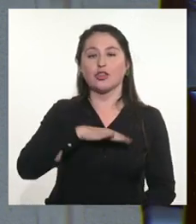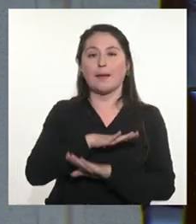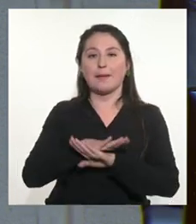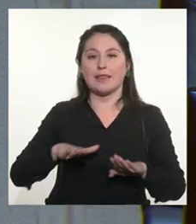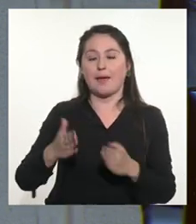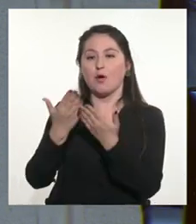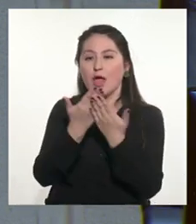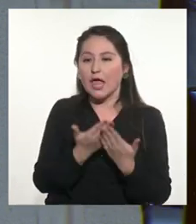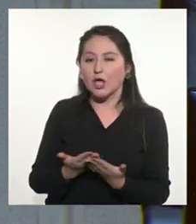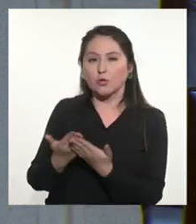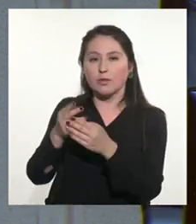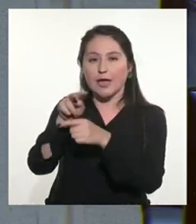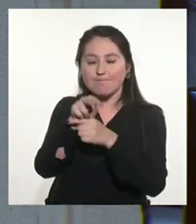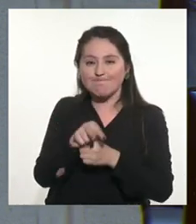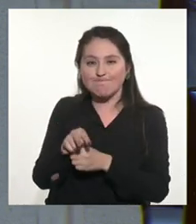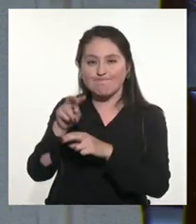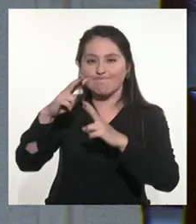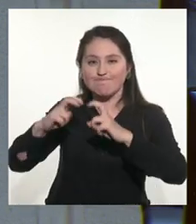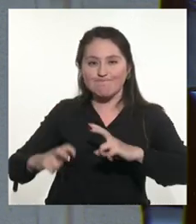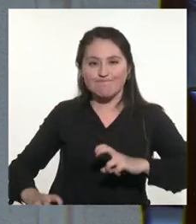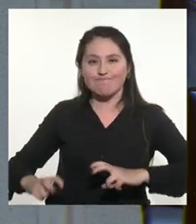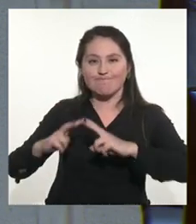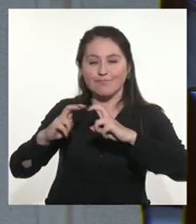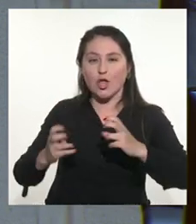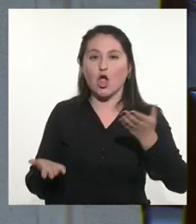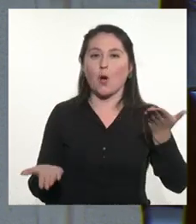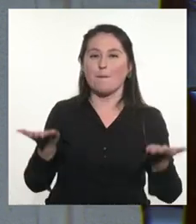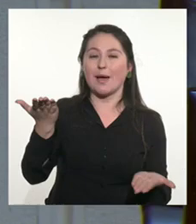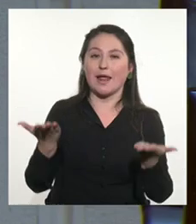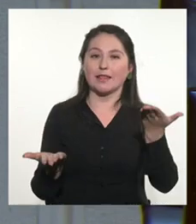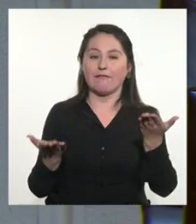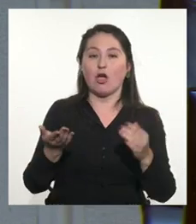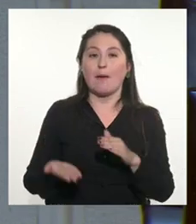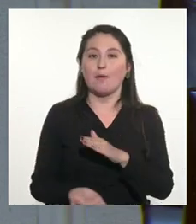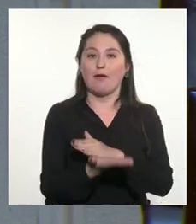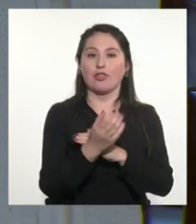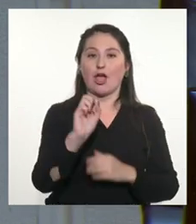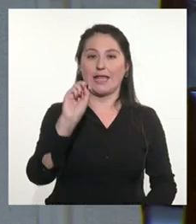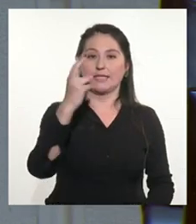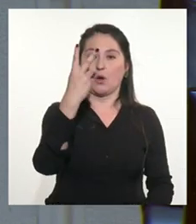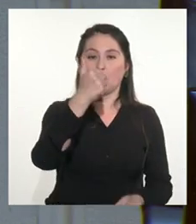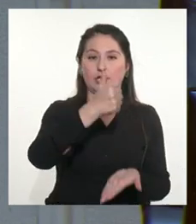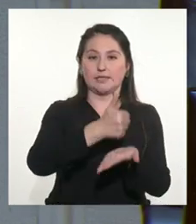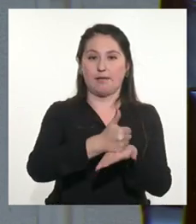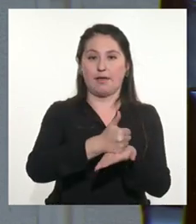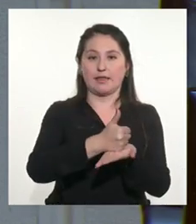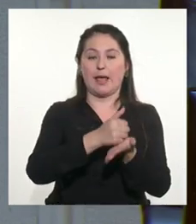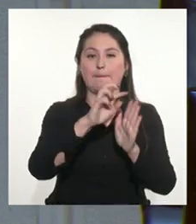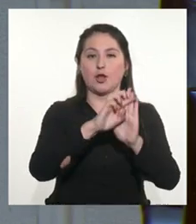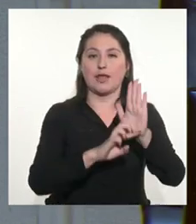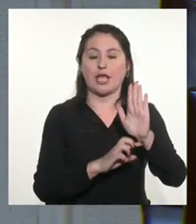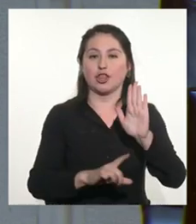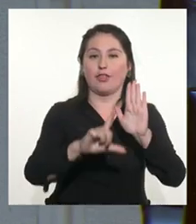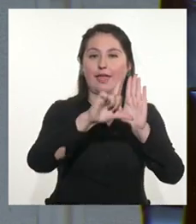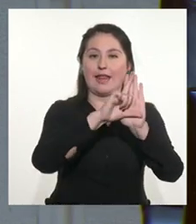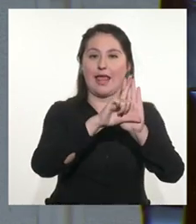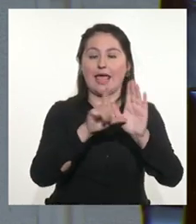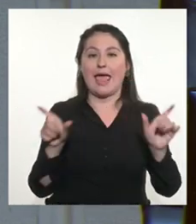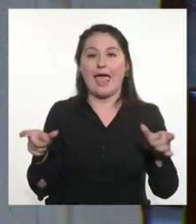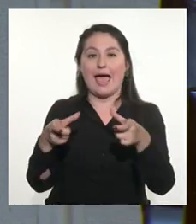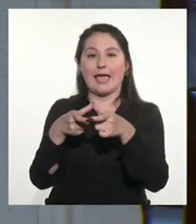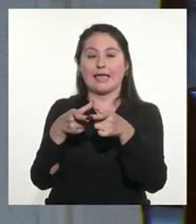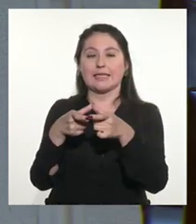estudiando los modelos comparados y queremos presentar segundo semestre el proyecto de ley que crea la agencia evaluación de políticas